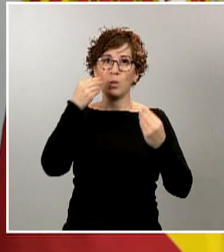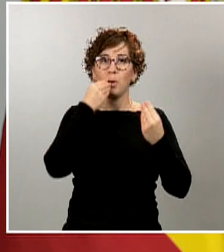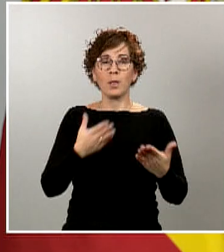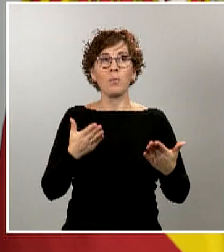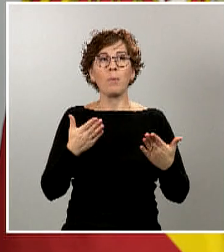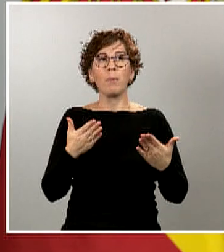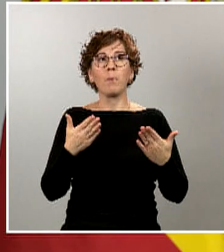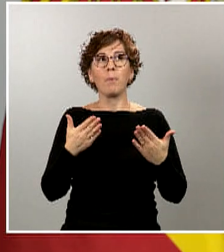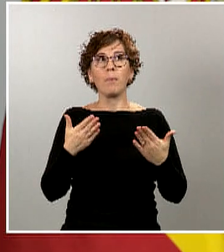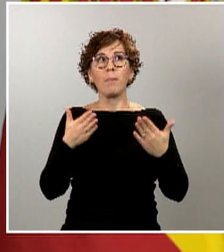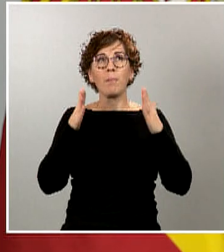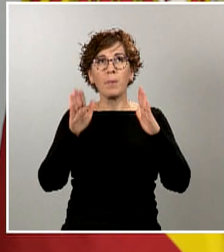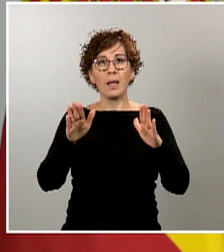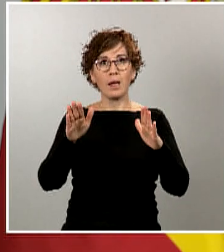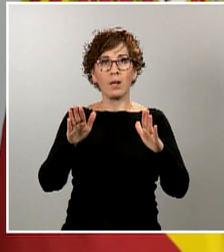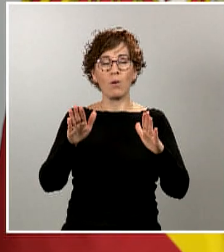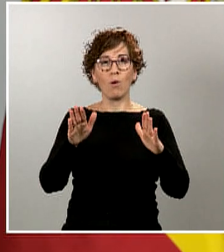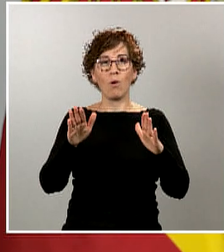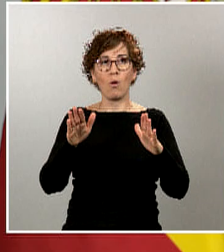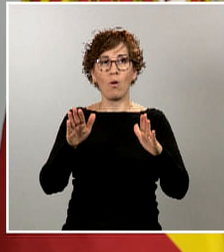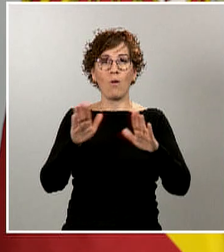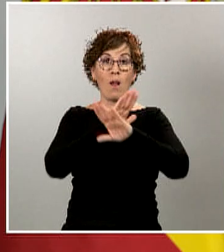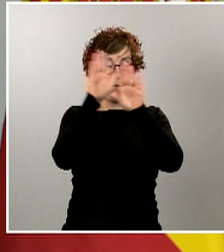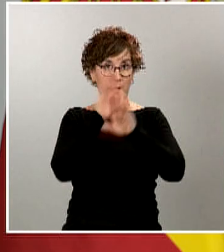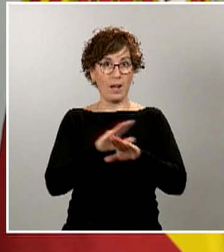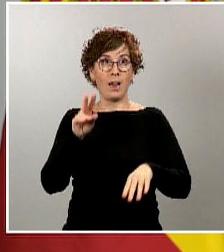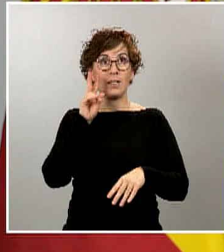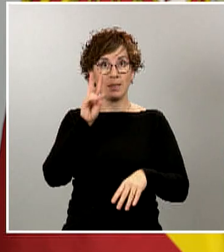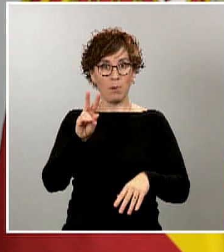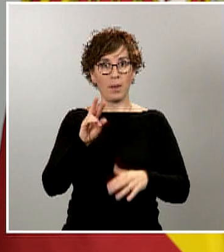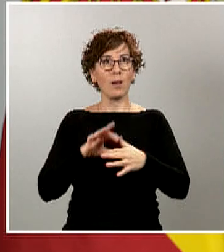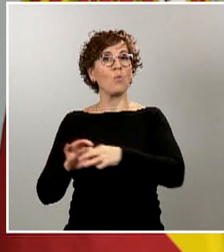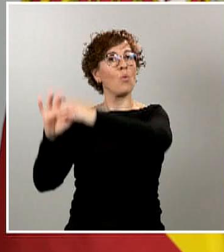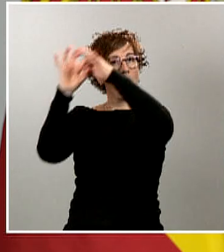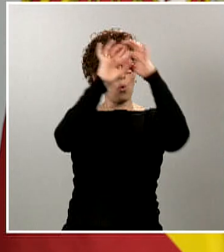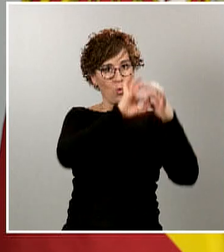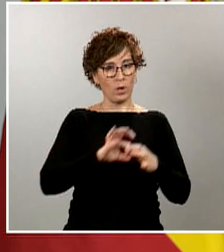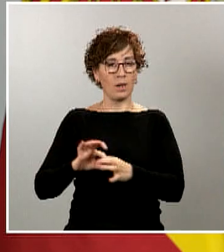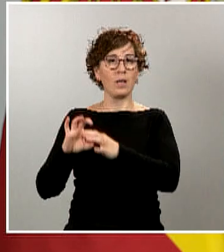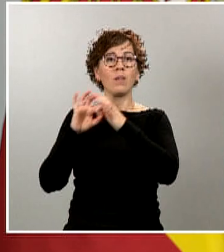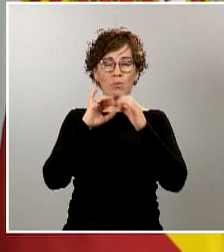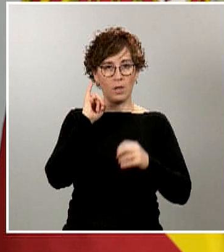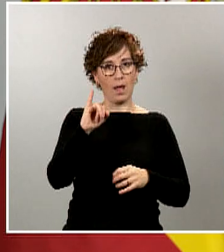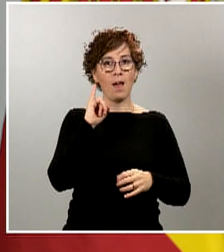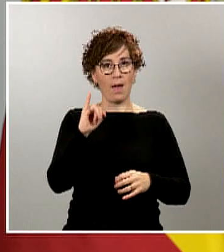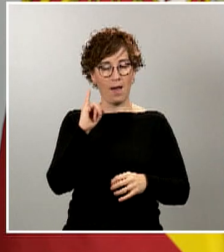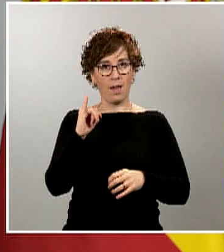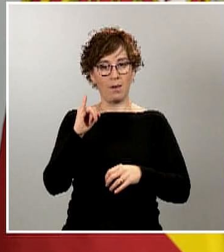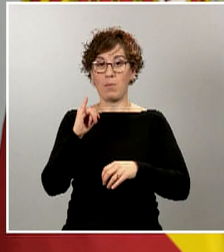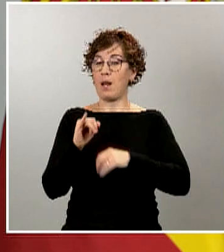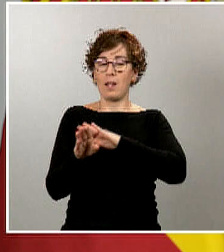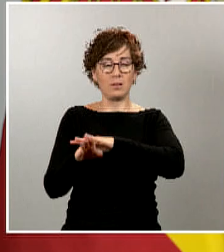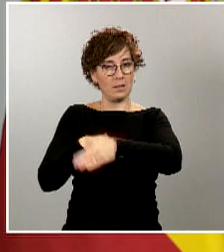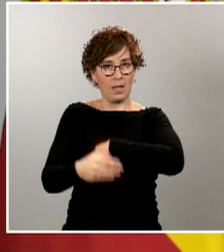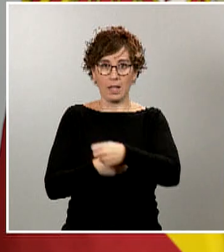España en su conjunto, como las distintas comunidades autónomas, estamos unidos desde el punto de vista de seguir trabajando y de que esto